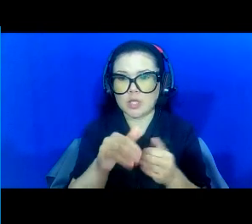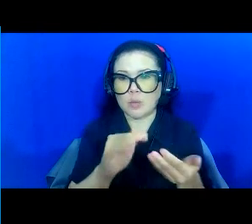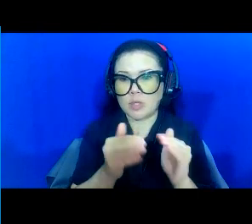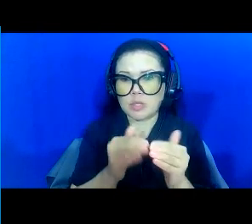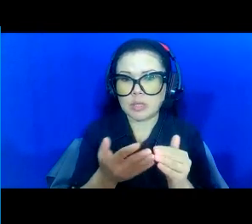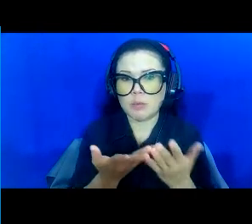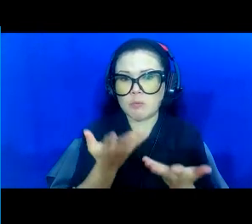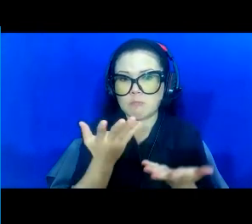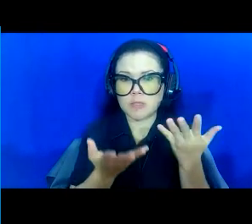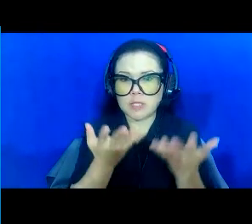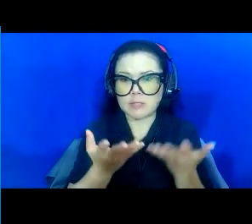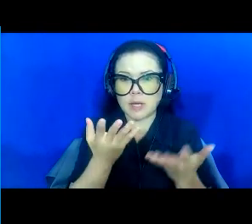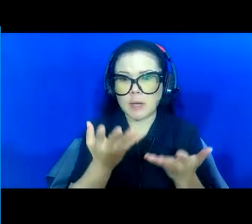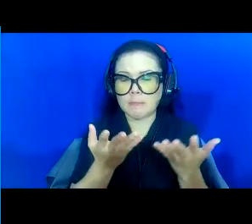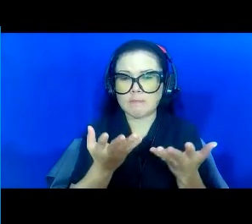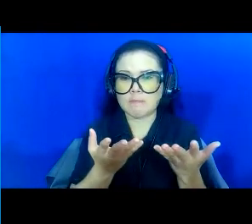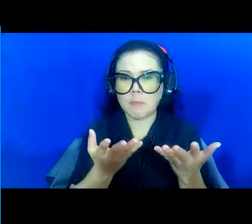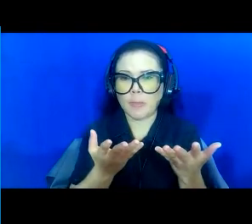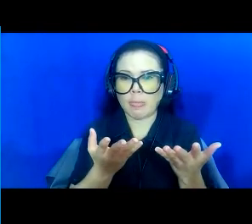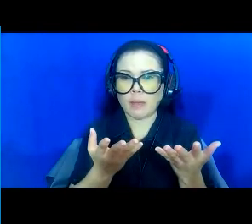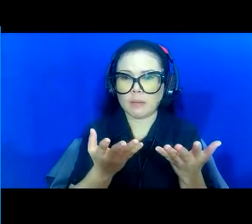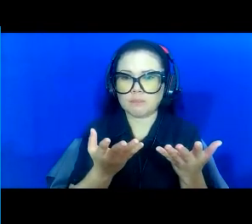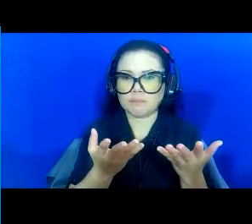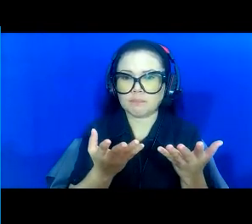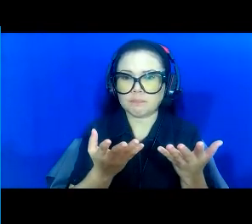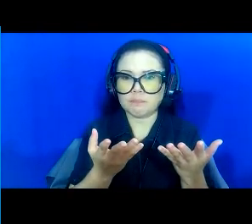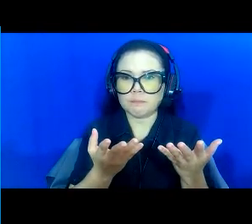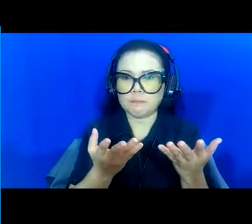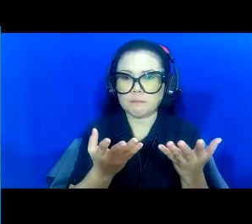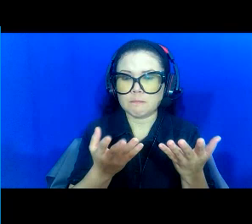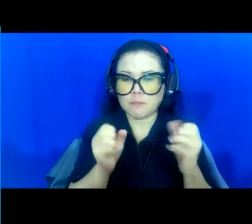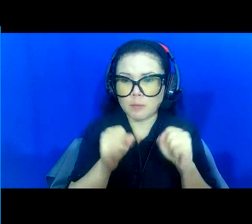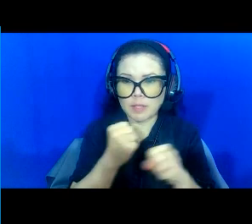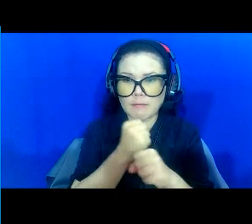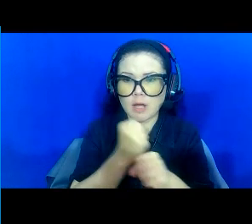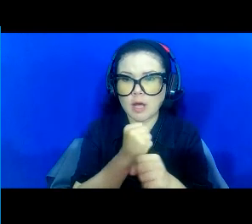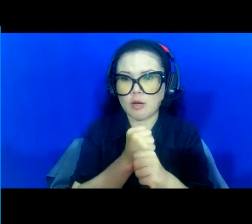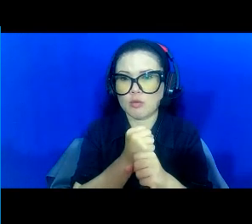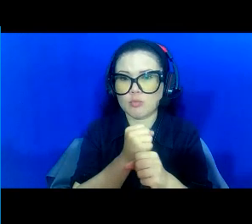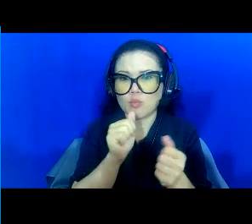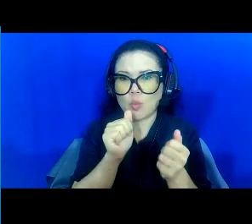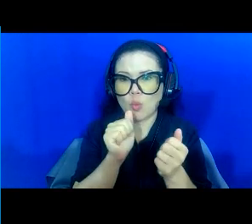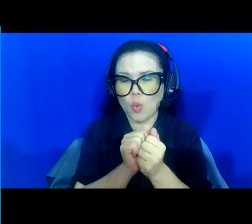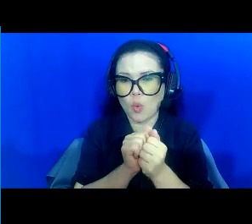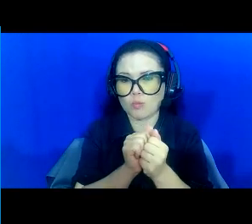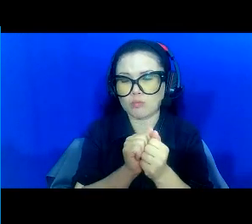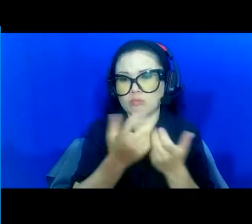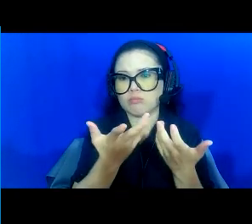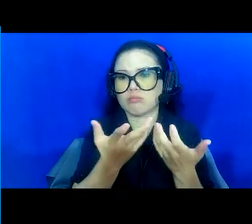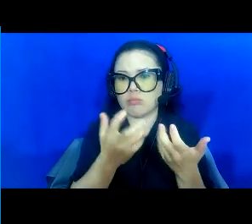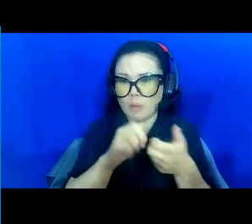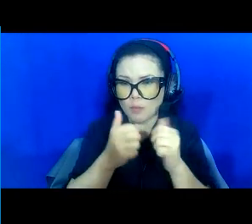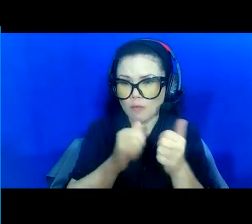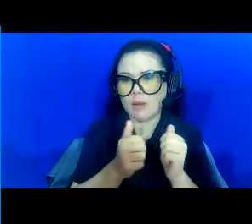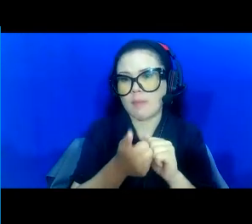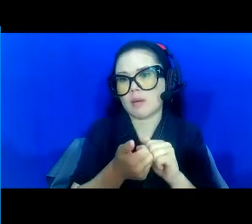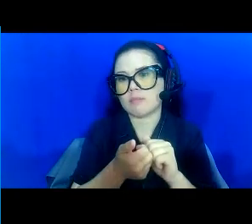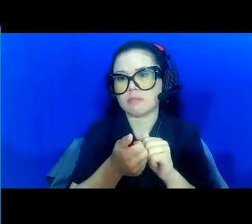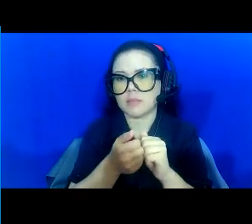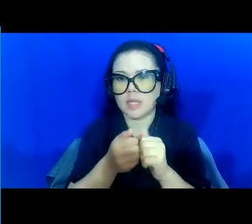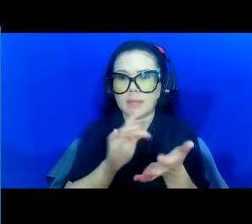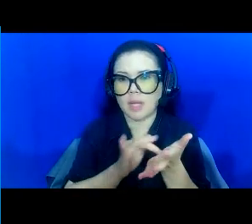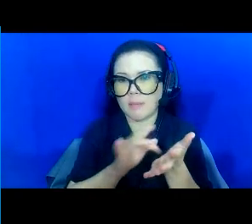utilizarlo o trabajarlo con la problemática de los opioides en su municipio. Quizás